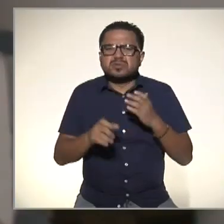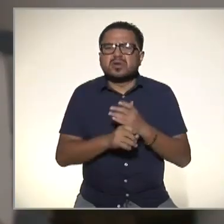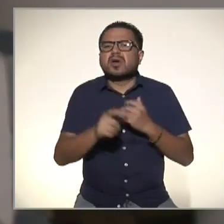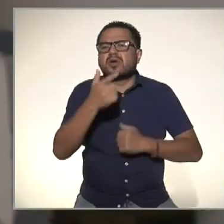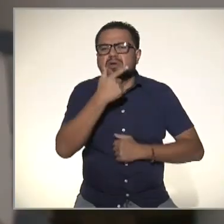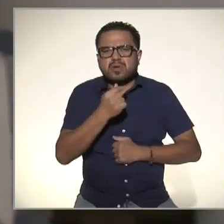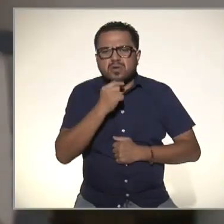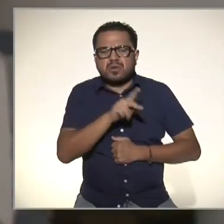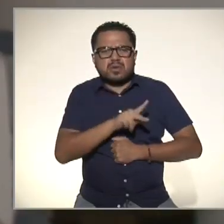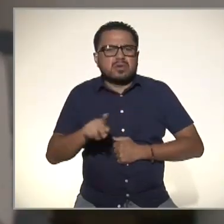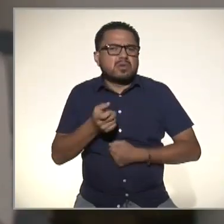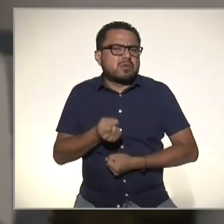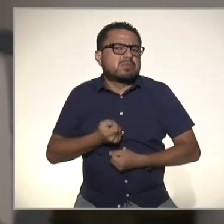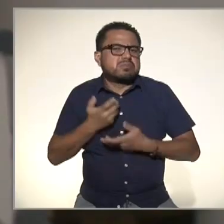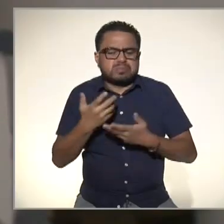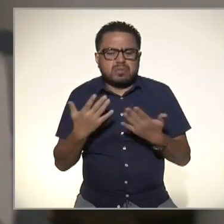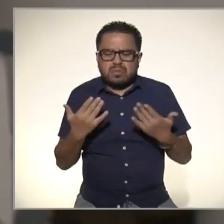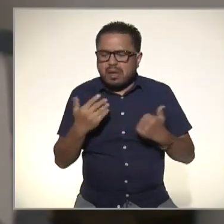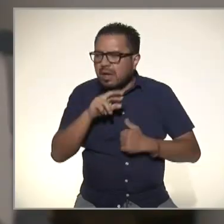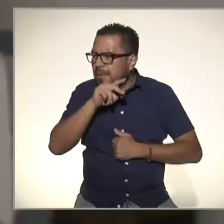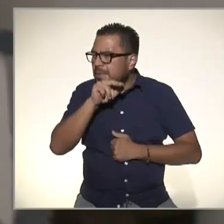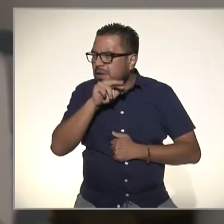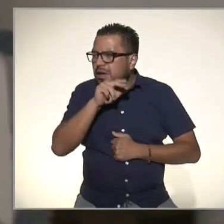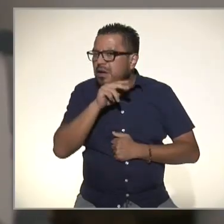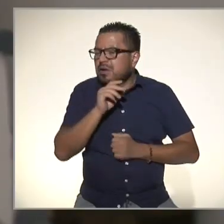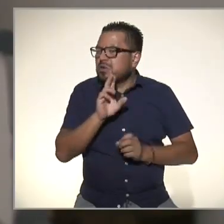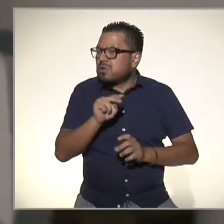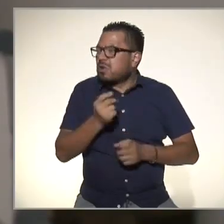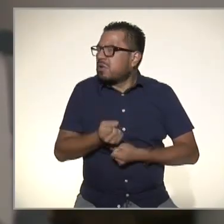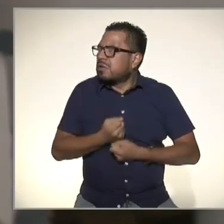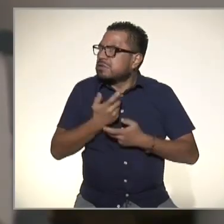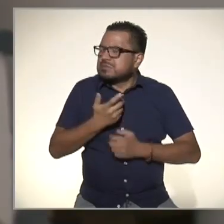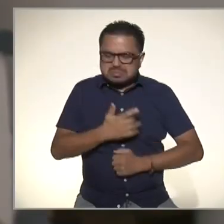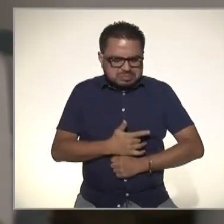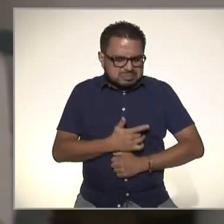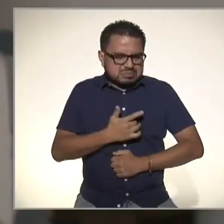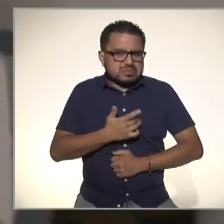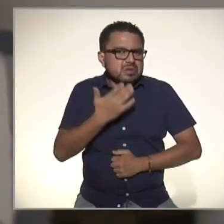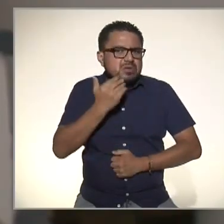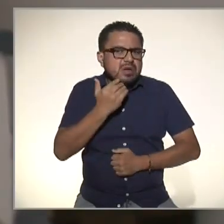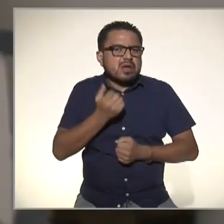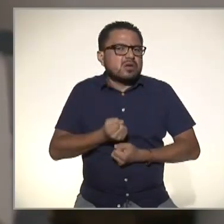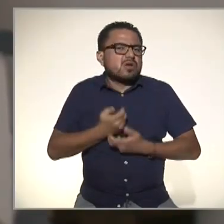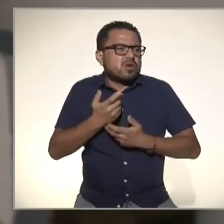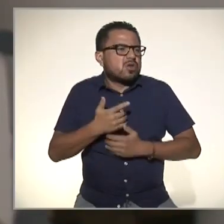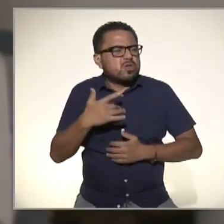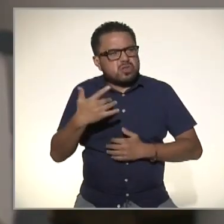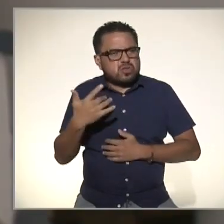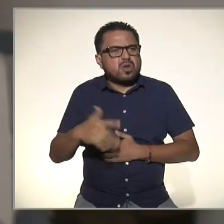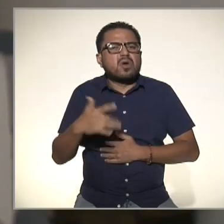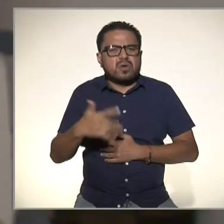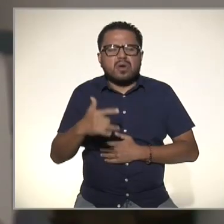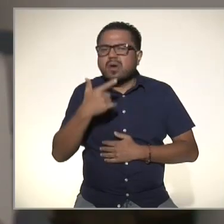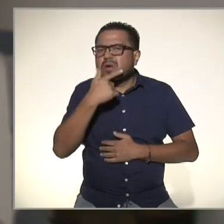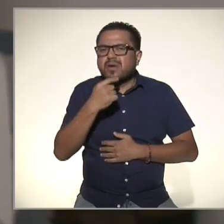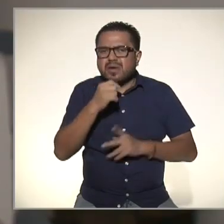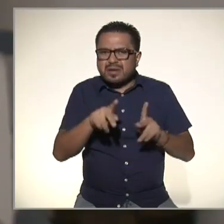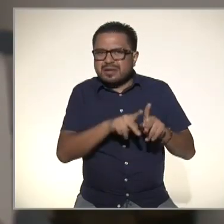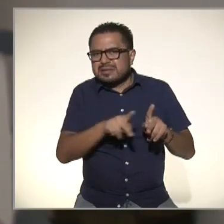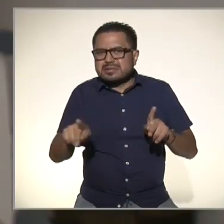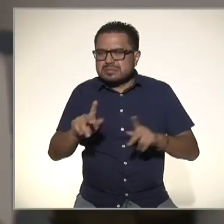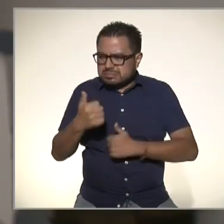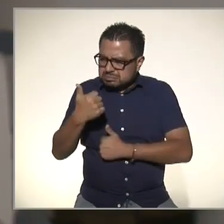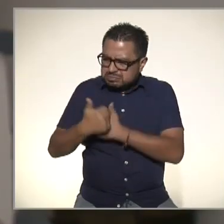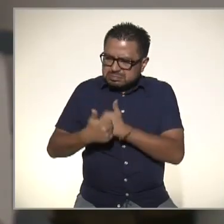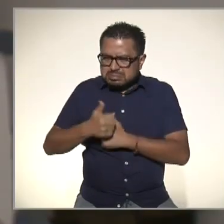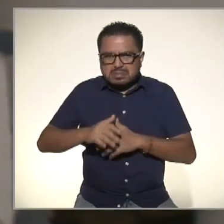varones no expresamos preocupaciones, no expresamos sentimientos, no expresamos dolores, que los varones estamos